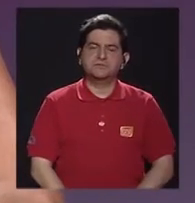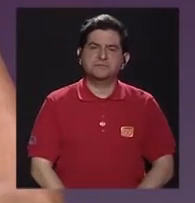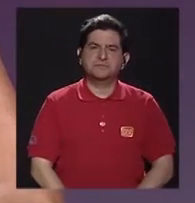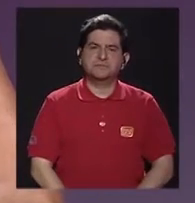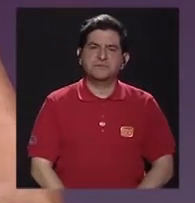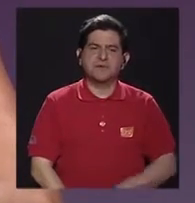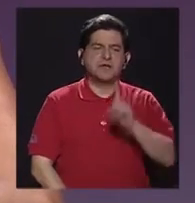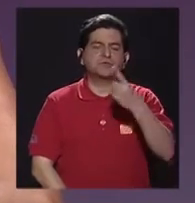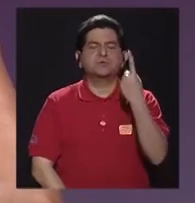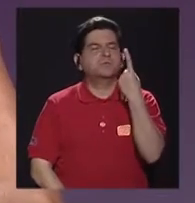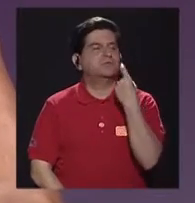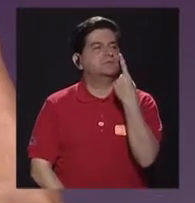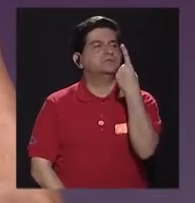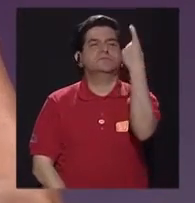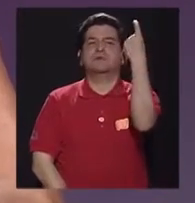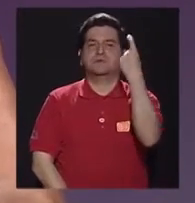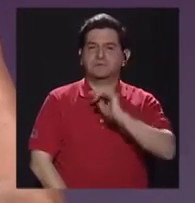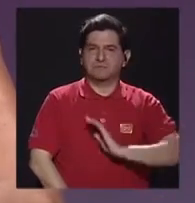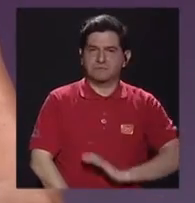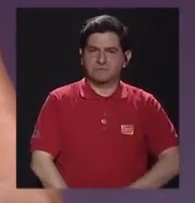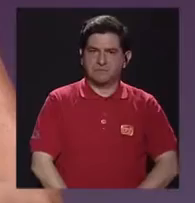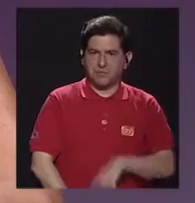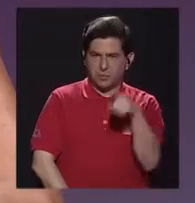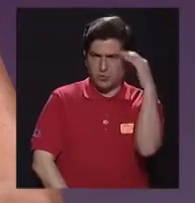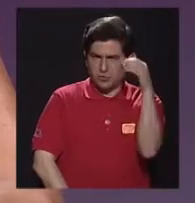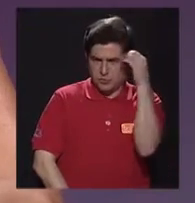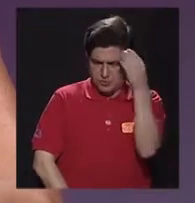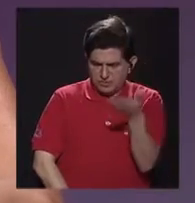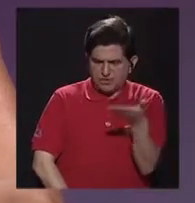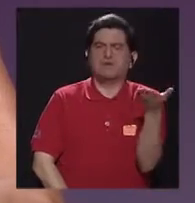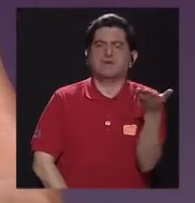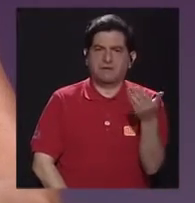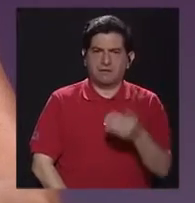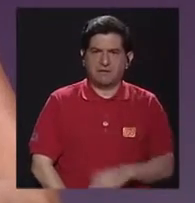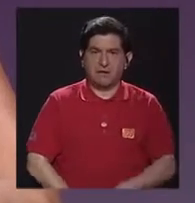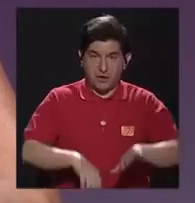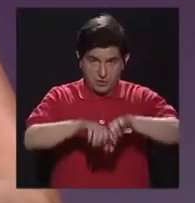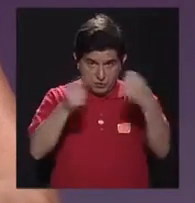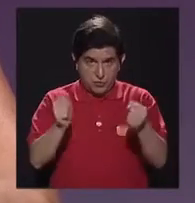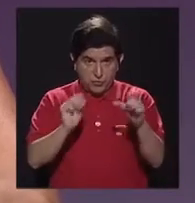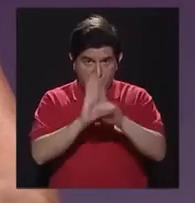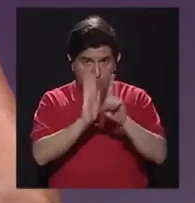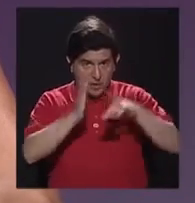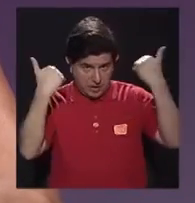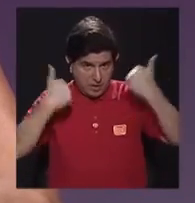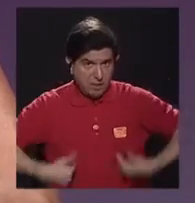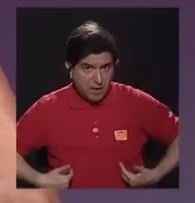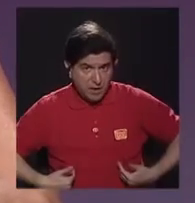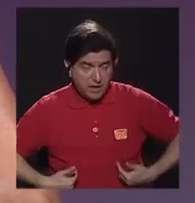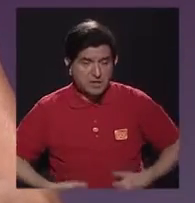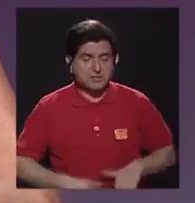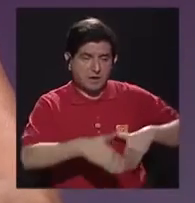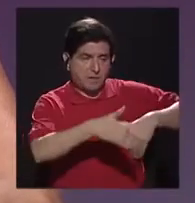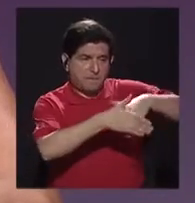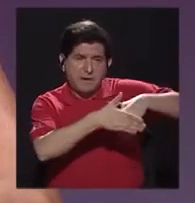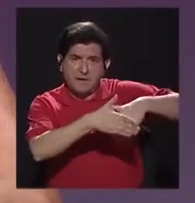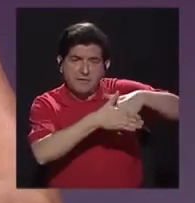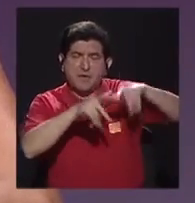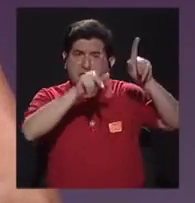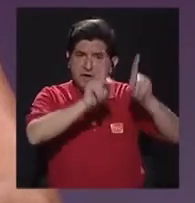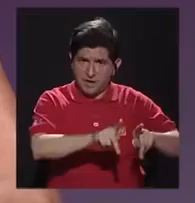y que es una aspiración. ¿Qué opina usted de esto? ¿Se está violentando un derecho humano al inhibirse a las